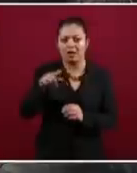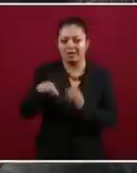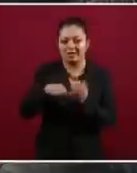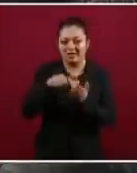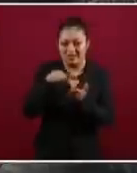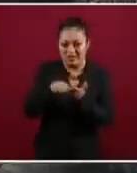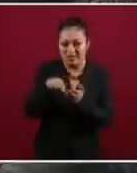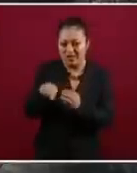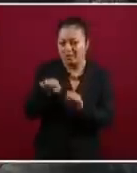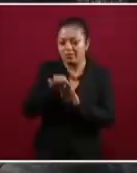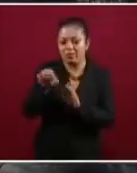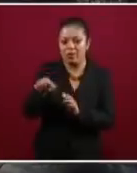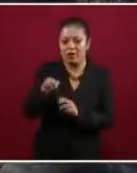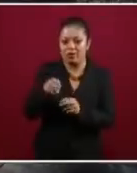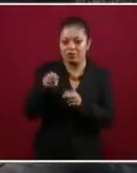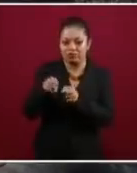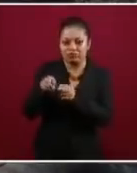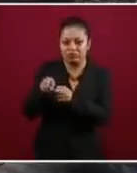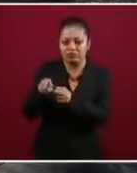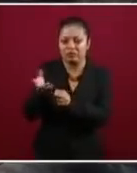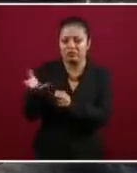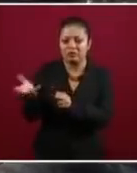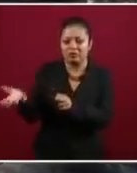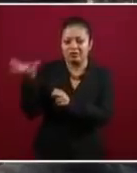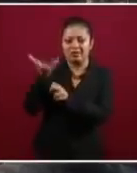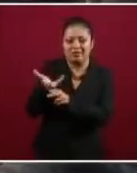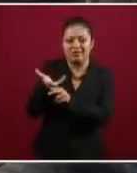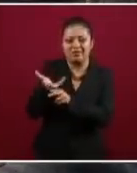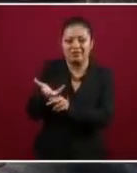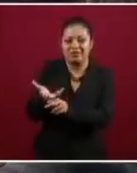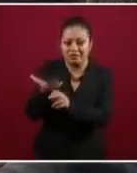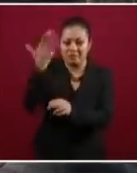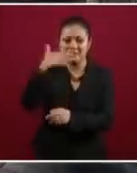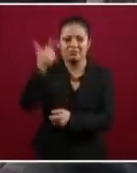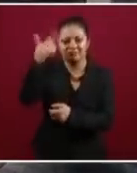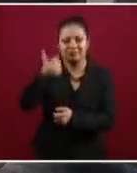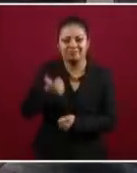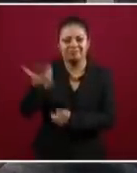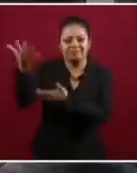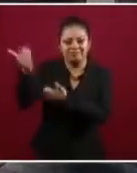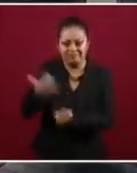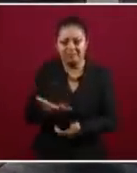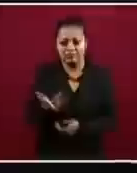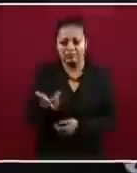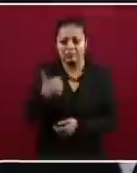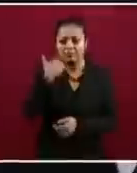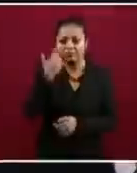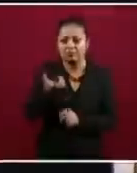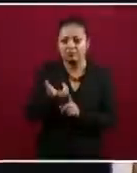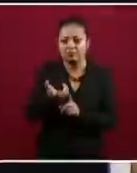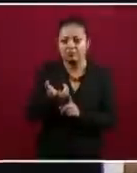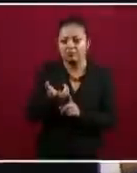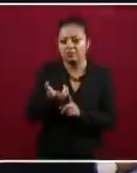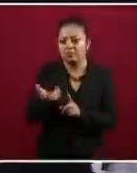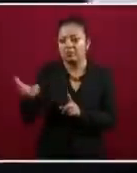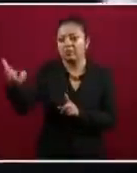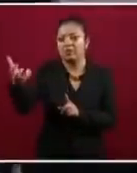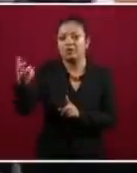darle entrada, viabilidad al tema de la carga? Se había propuesto también que se hiciera una derivación hacia